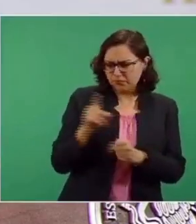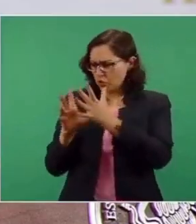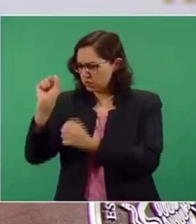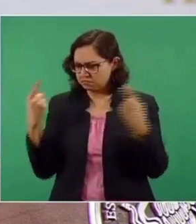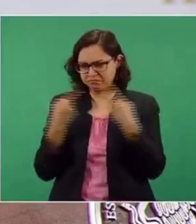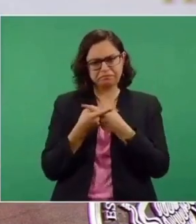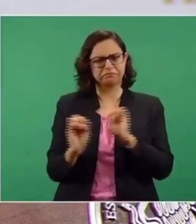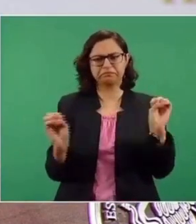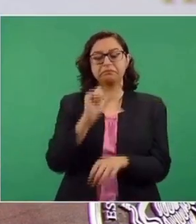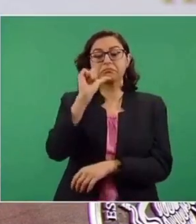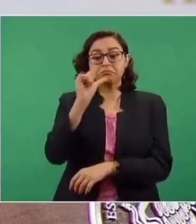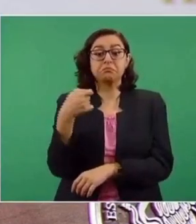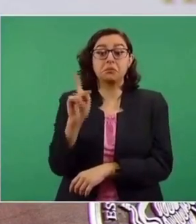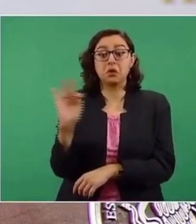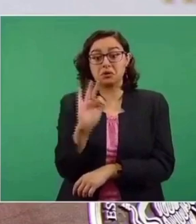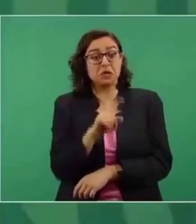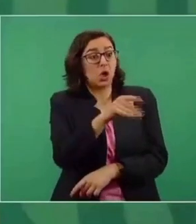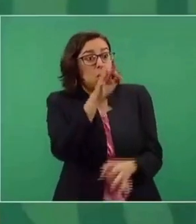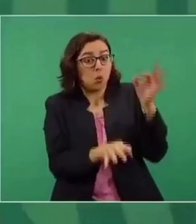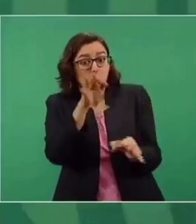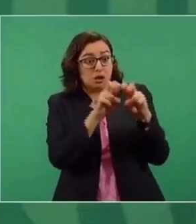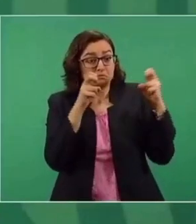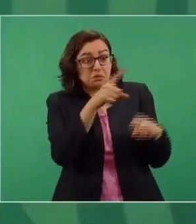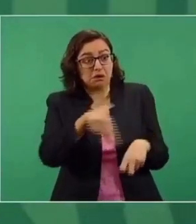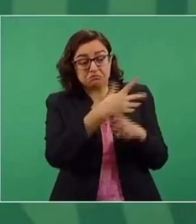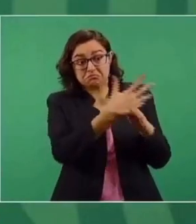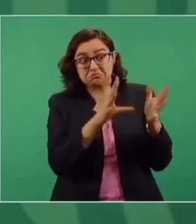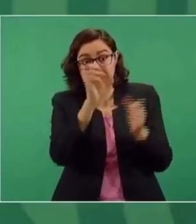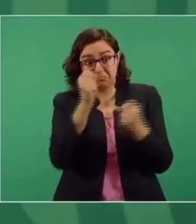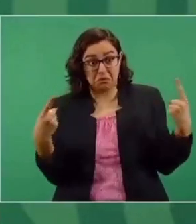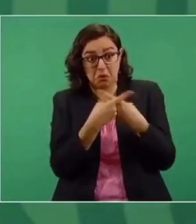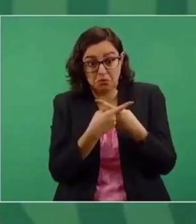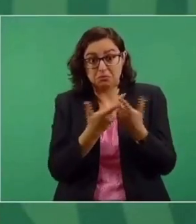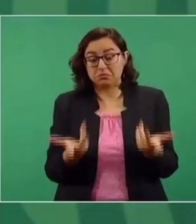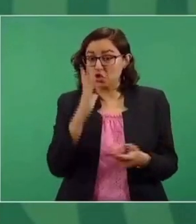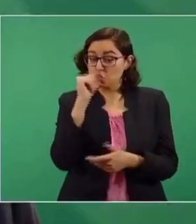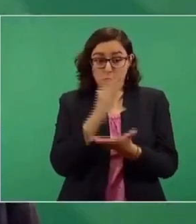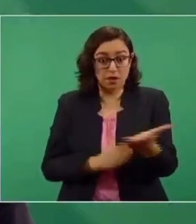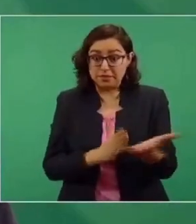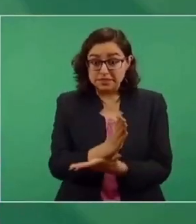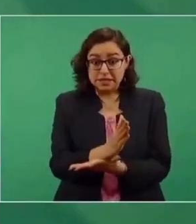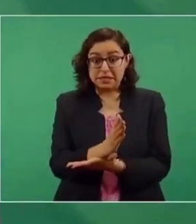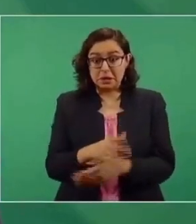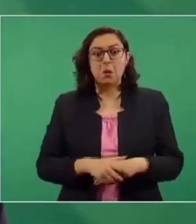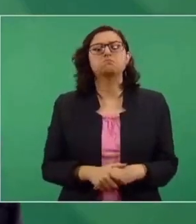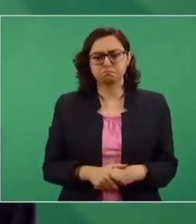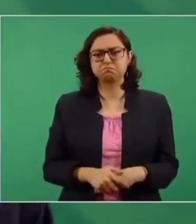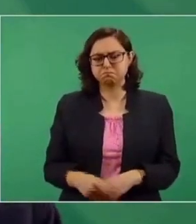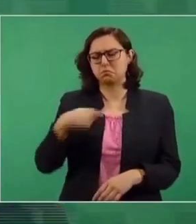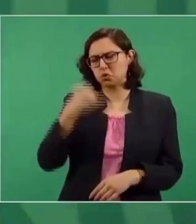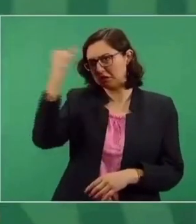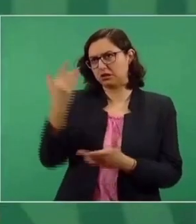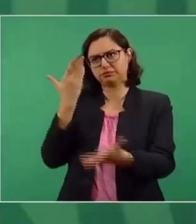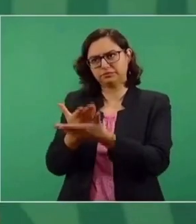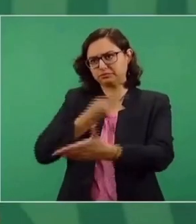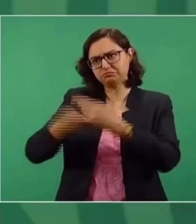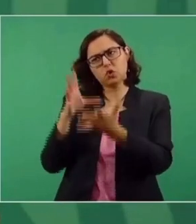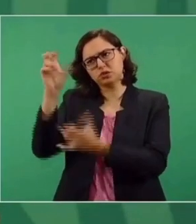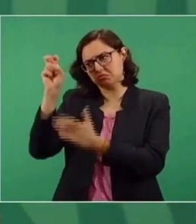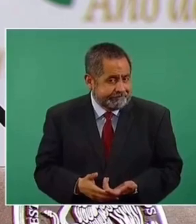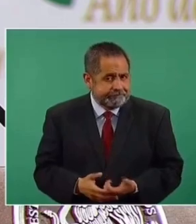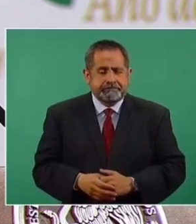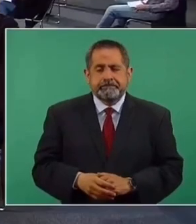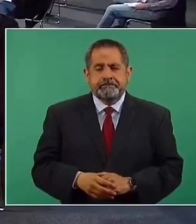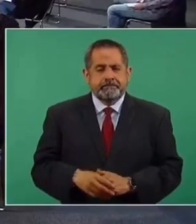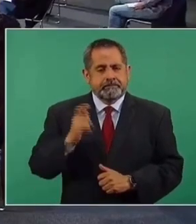pero sí lo determinan jueces, magistrados, ministros, de que es inconstitucional y que no puede proceder. Enviaría yo una iniciativa de reforma a la